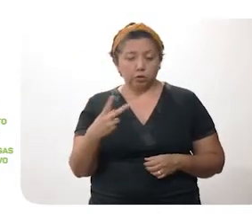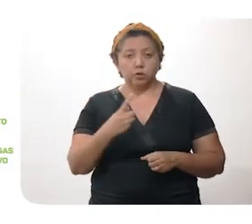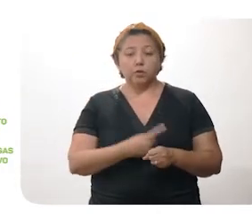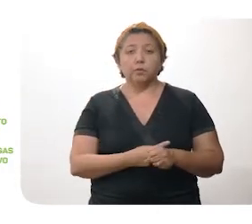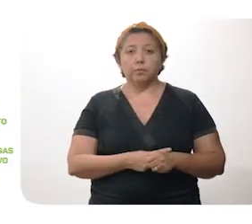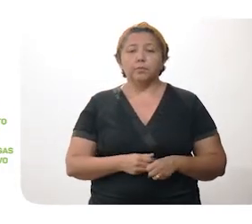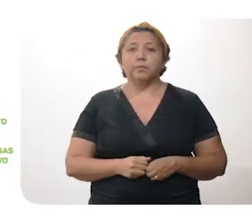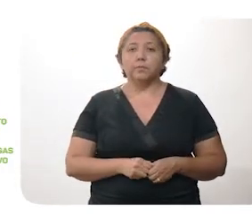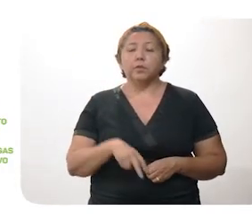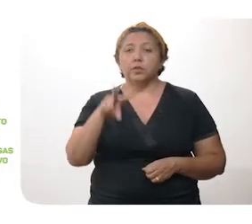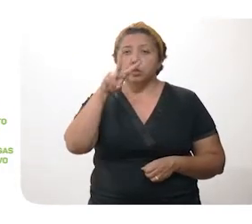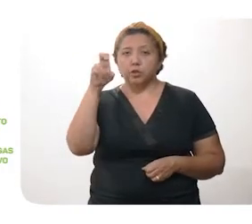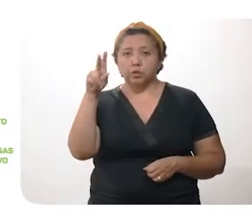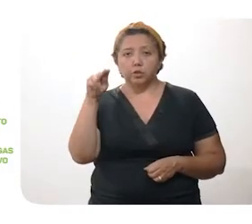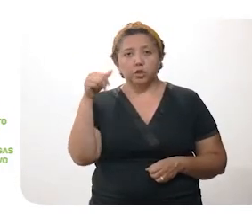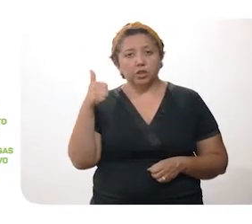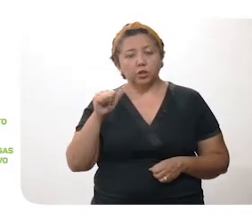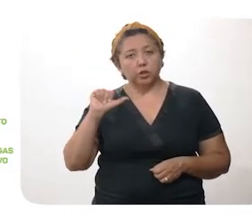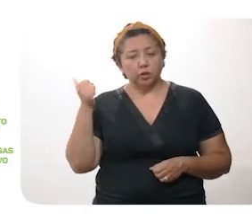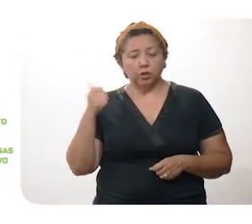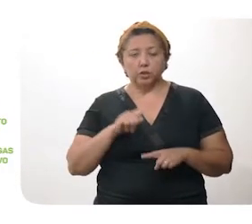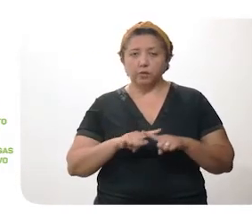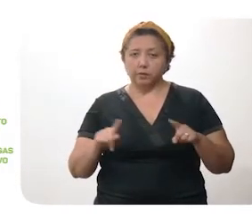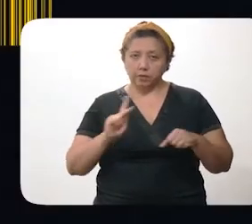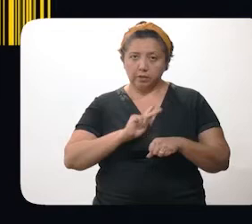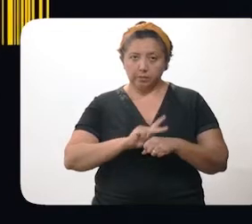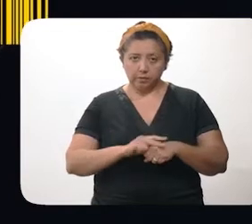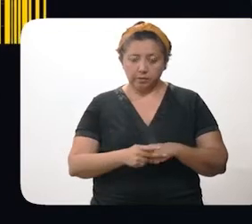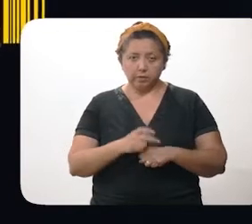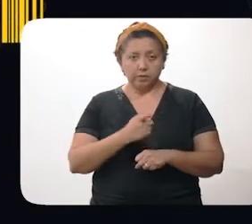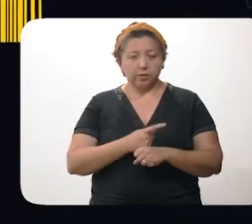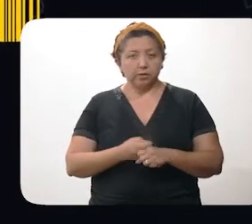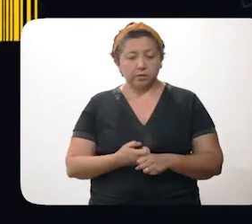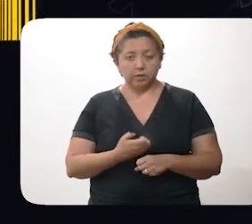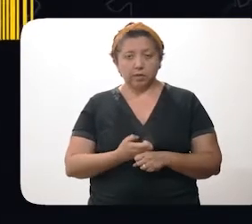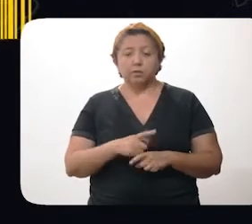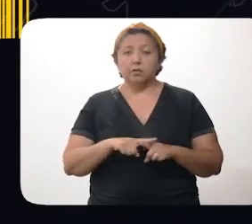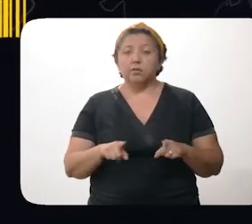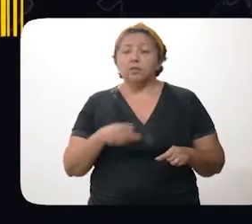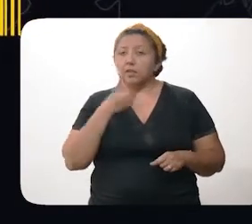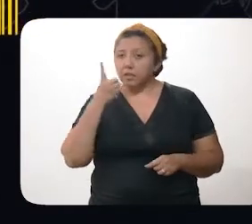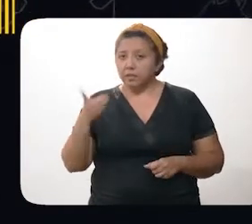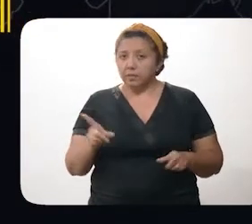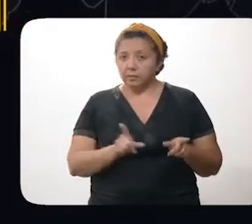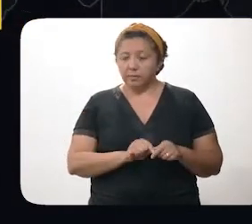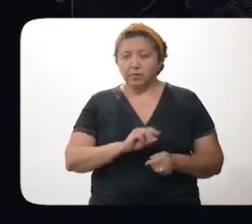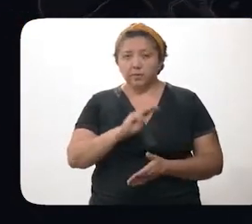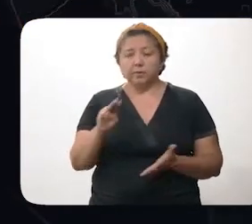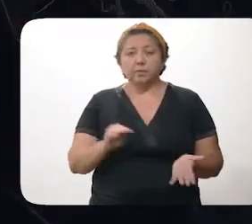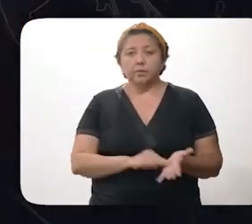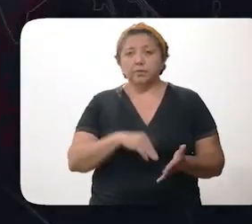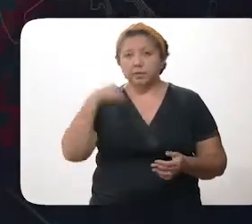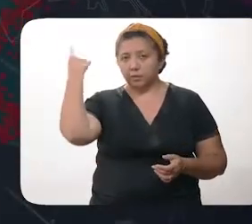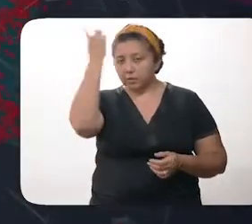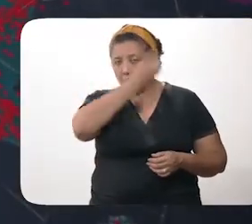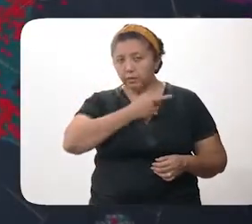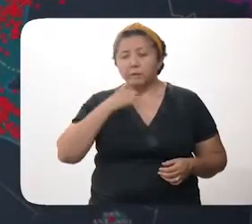positivos, 286 son de otro país u otro estado. Específicamente, en Mérida se han